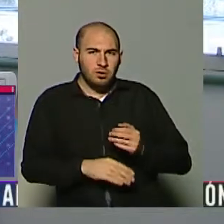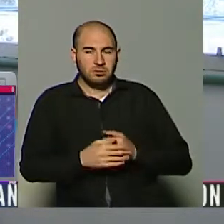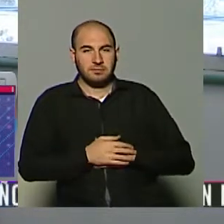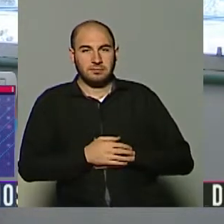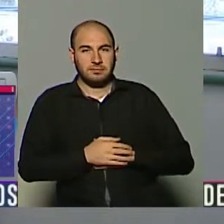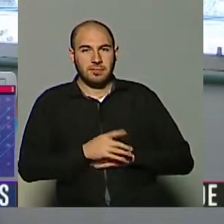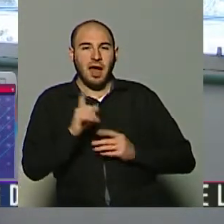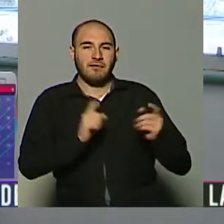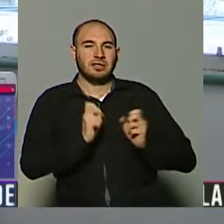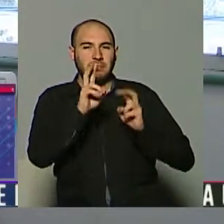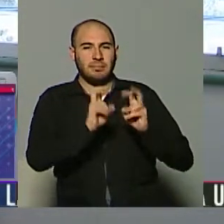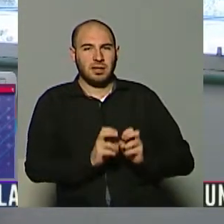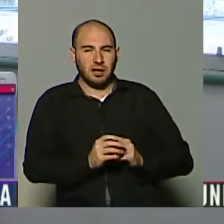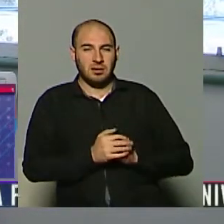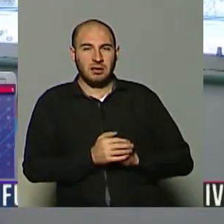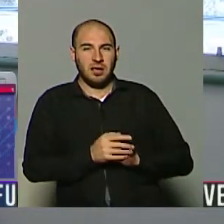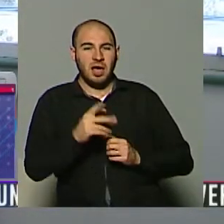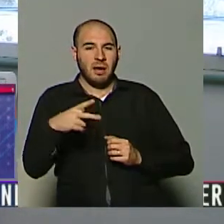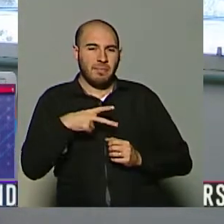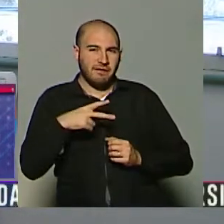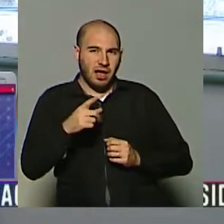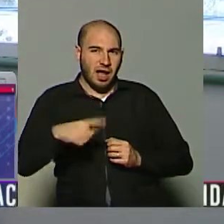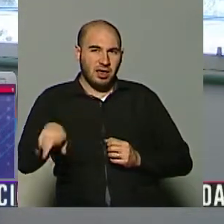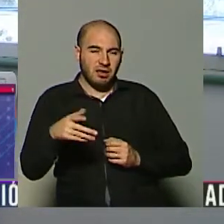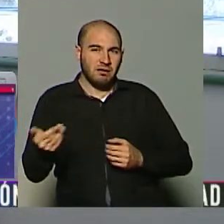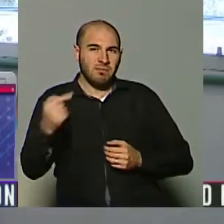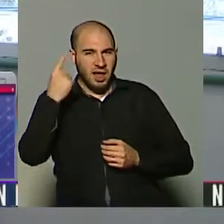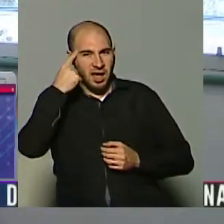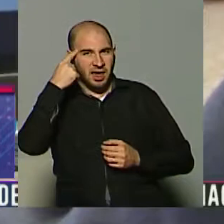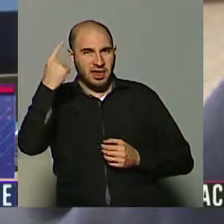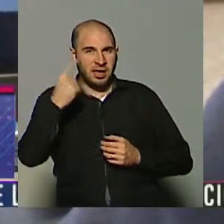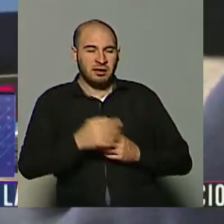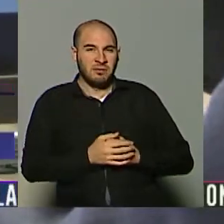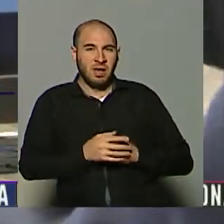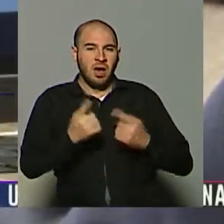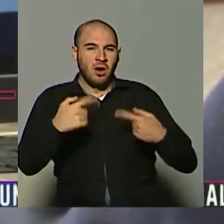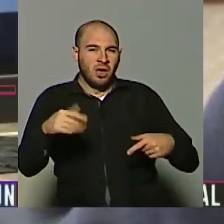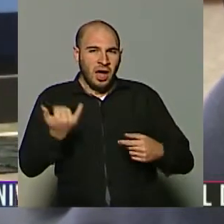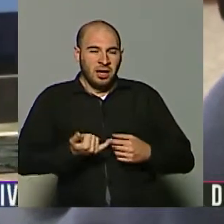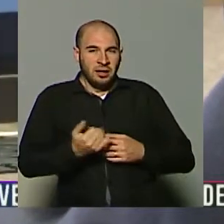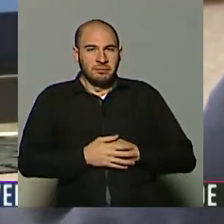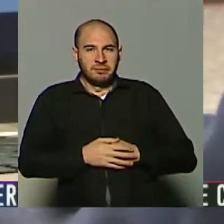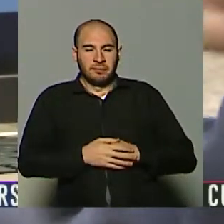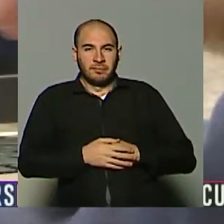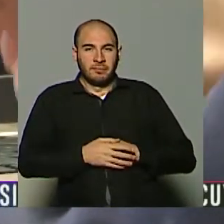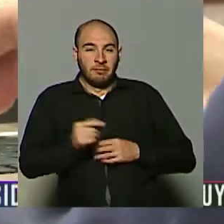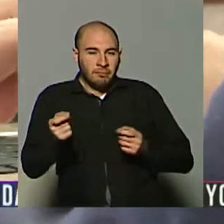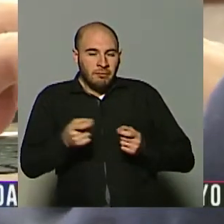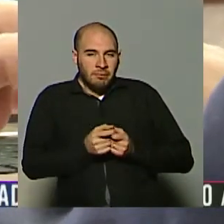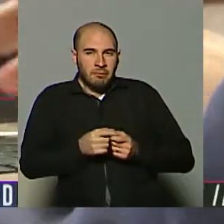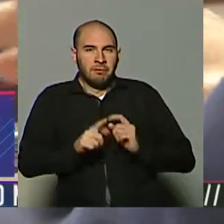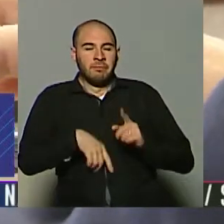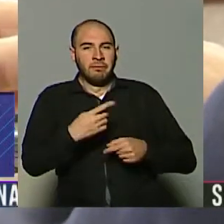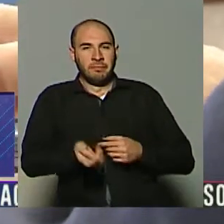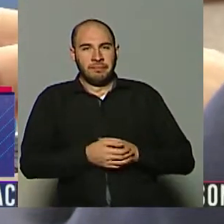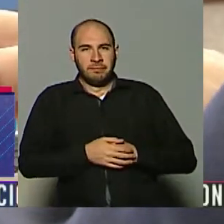veces los investigadores, los particulares, vienen con la idea de que tienen algo que es pequeño y resulta